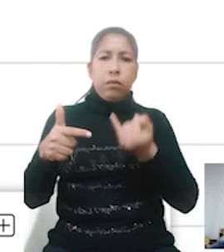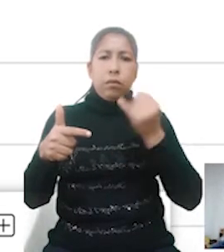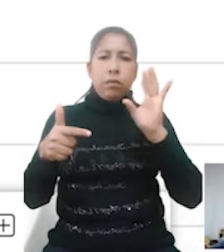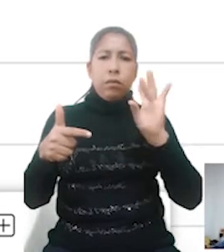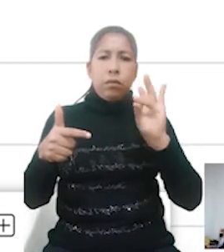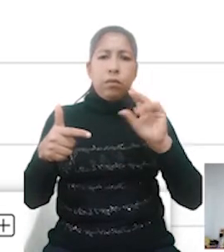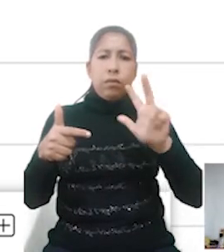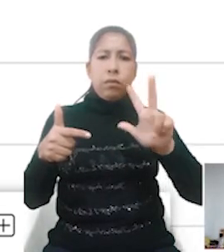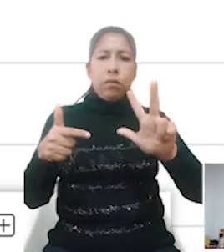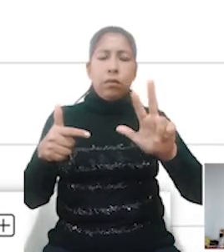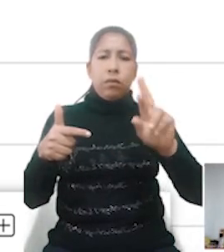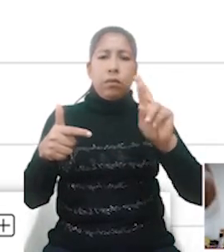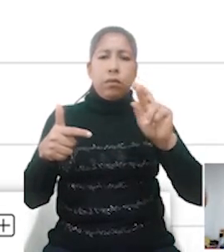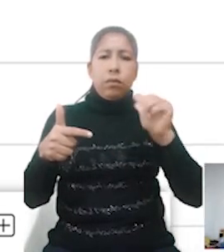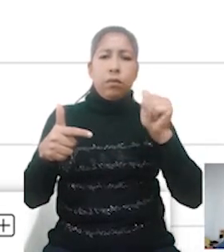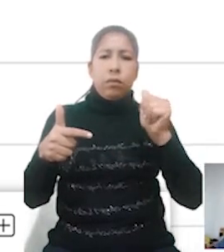es decir,